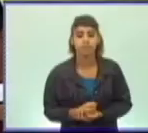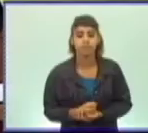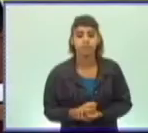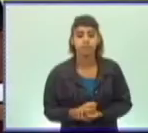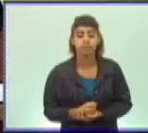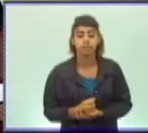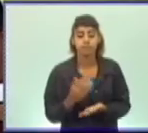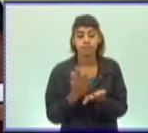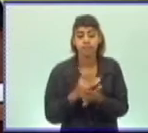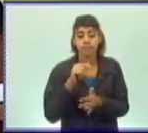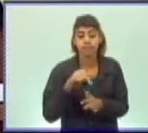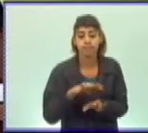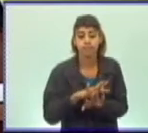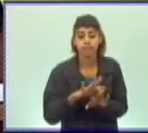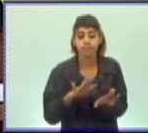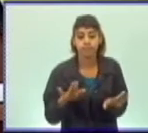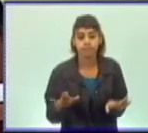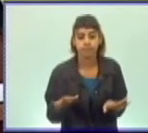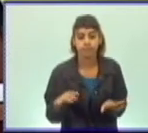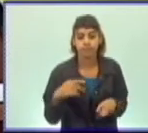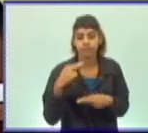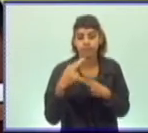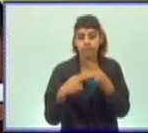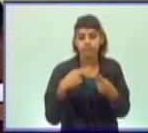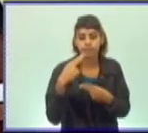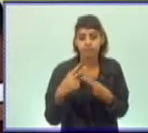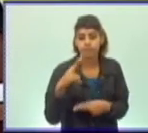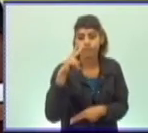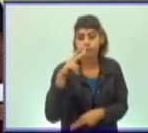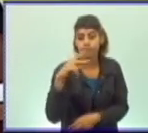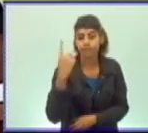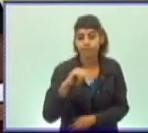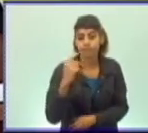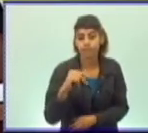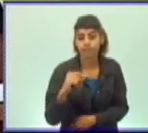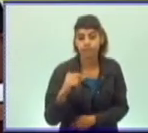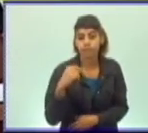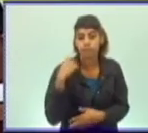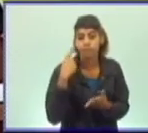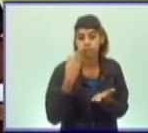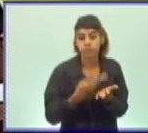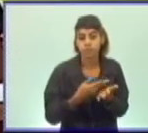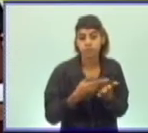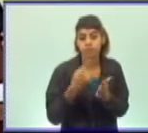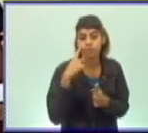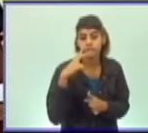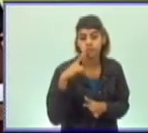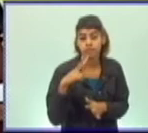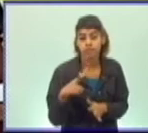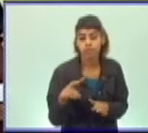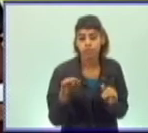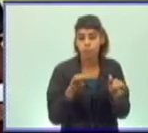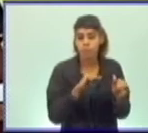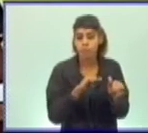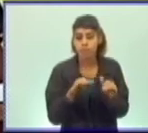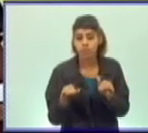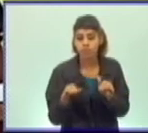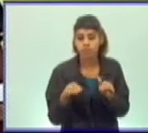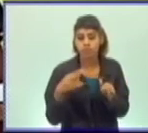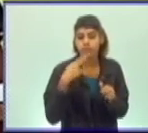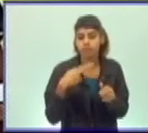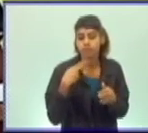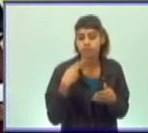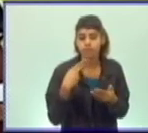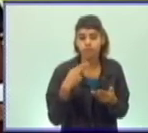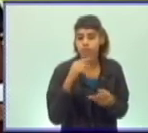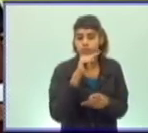En el encuentro de hoy hemos realizado dos ejercicios que les permiten a ustedes tener una base de cómo nos